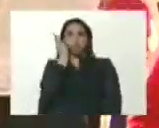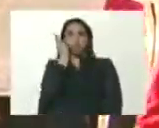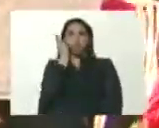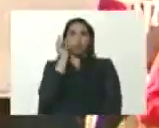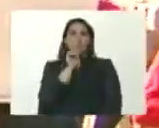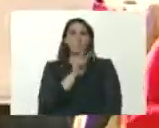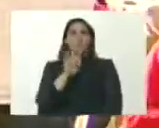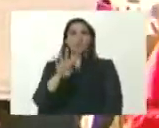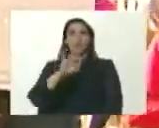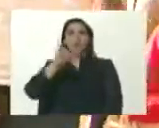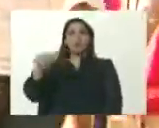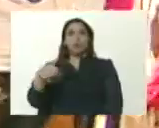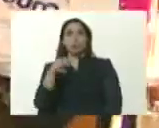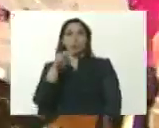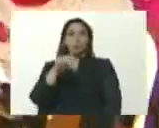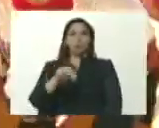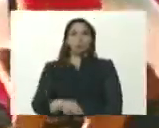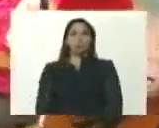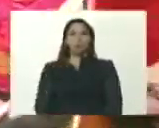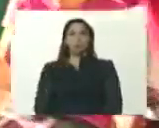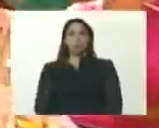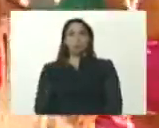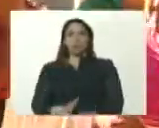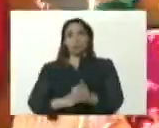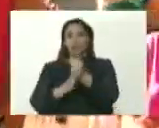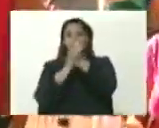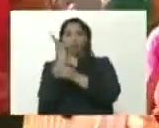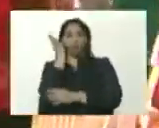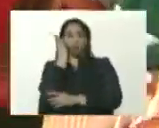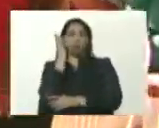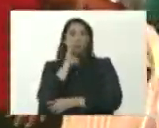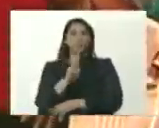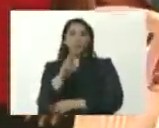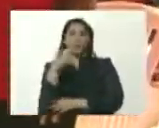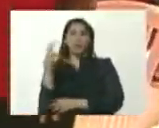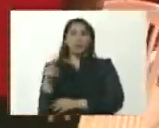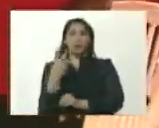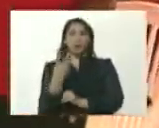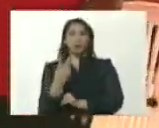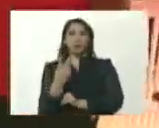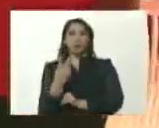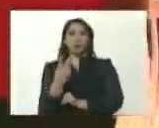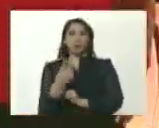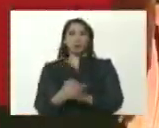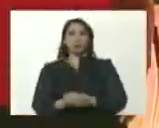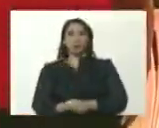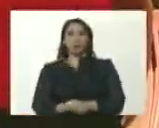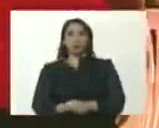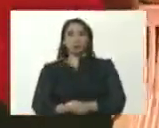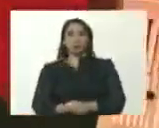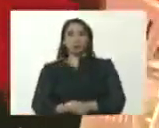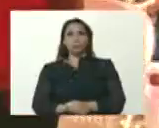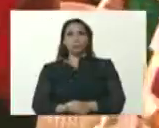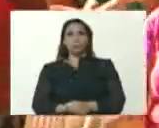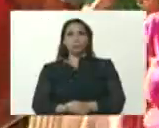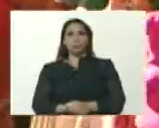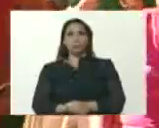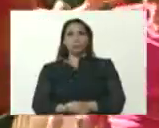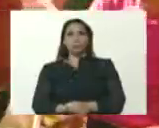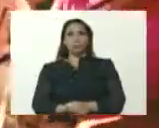24 de junio, Yuvilla López. La lideresa del Roble 2, Diana Carolina